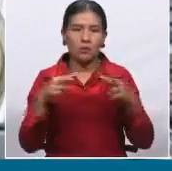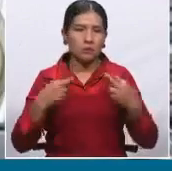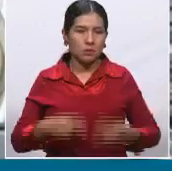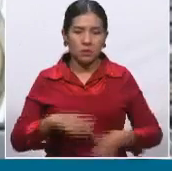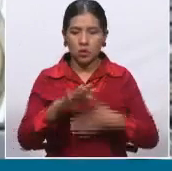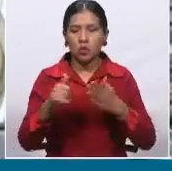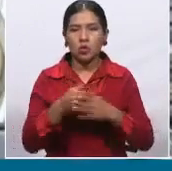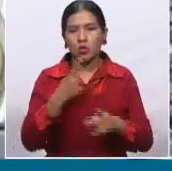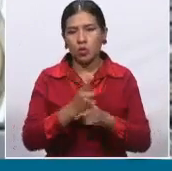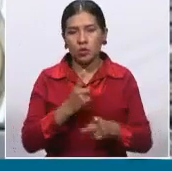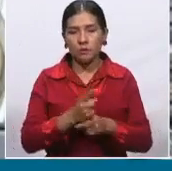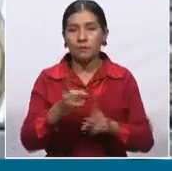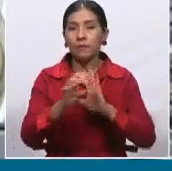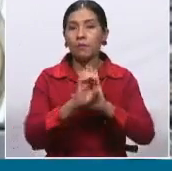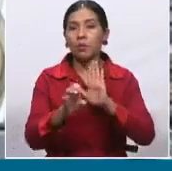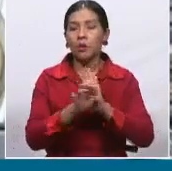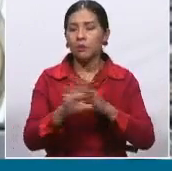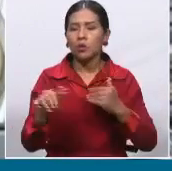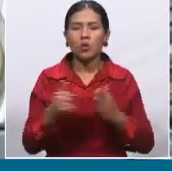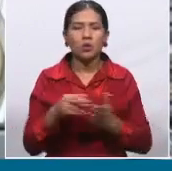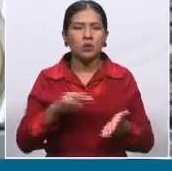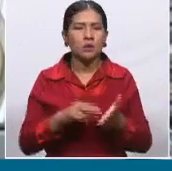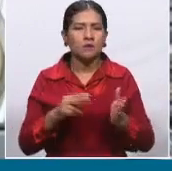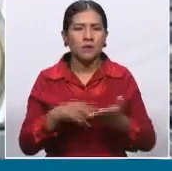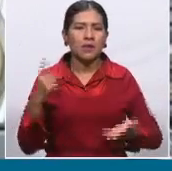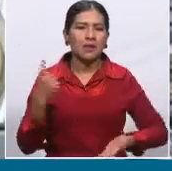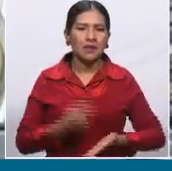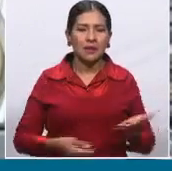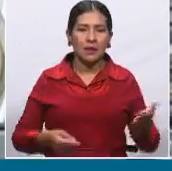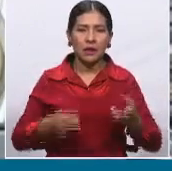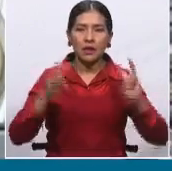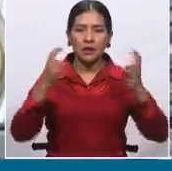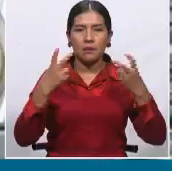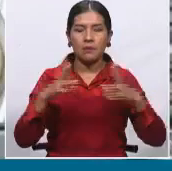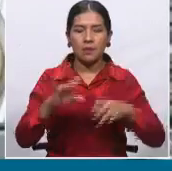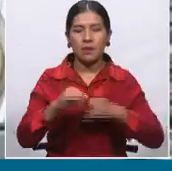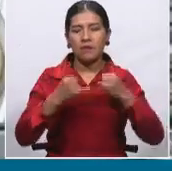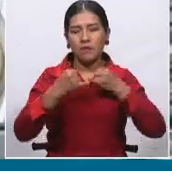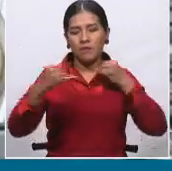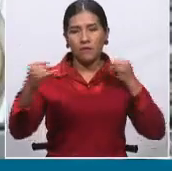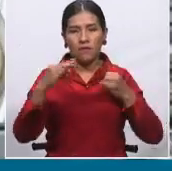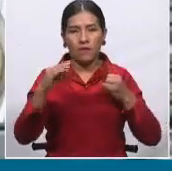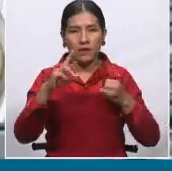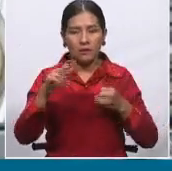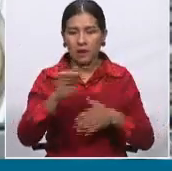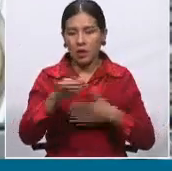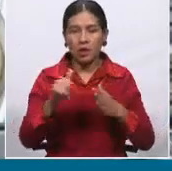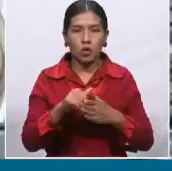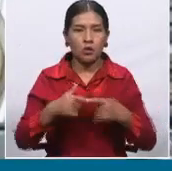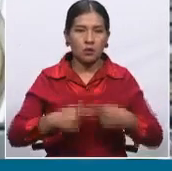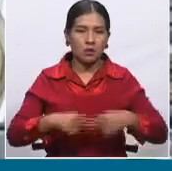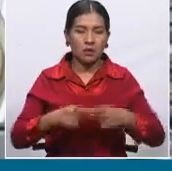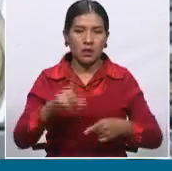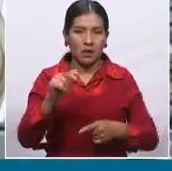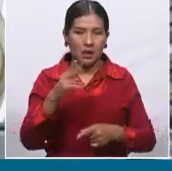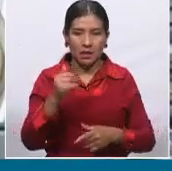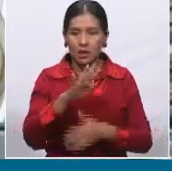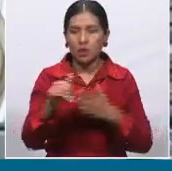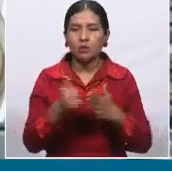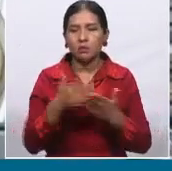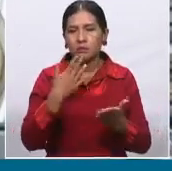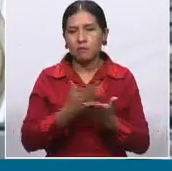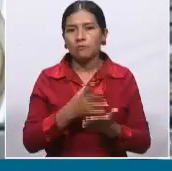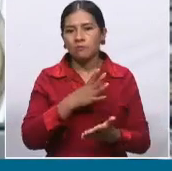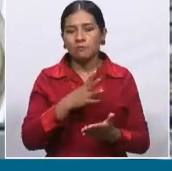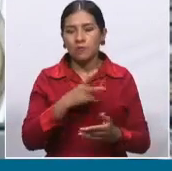que concierne, por ejemplo, a lo que es la derivación desde la fibra, es decir, de la lana, tiene muchas cualidades. Es una